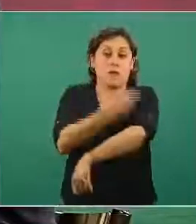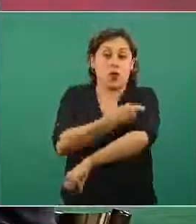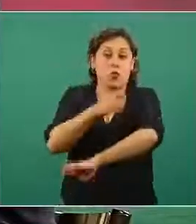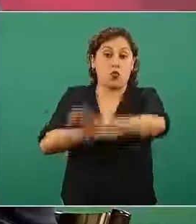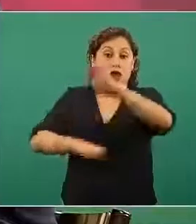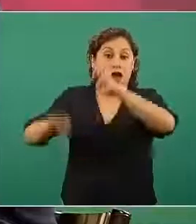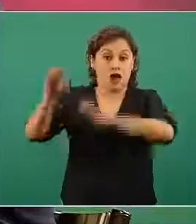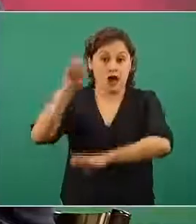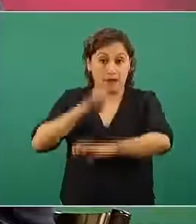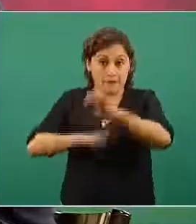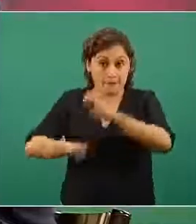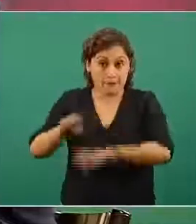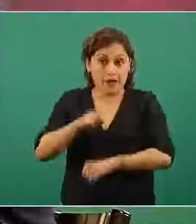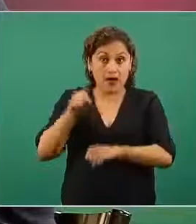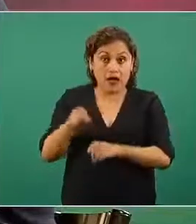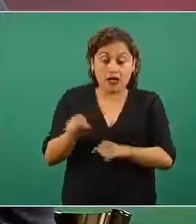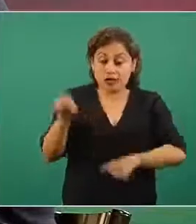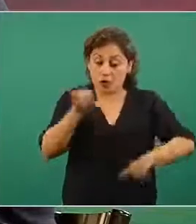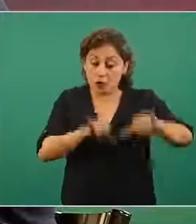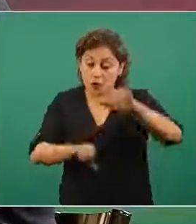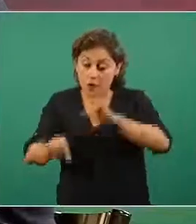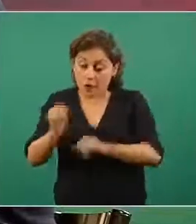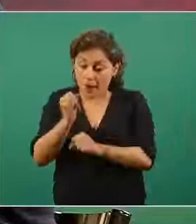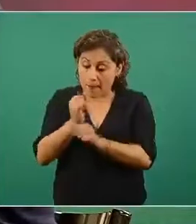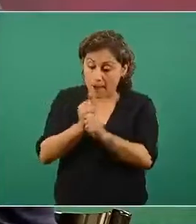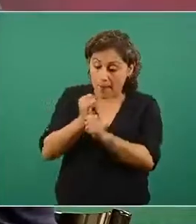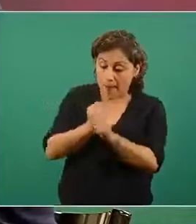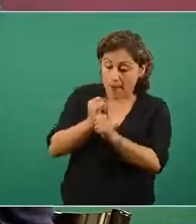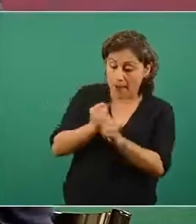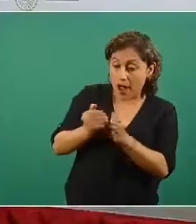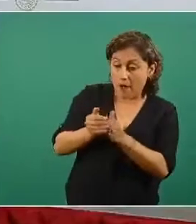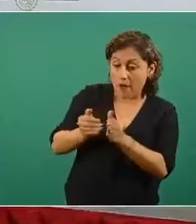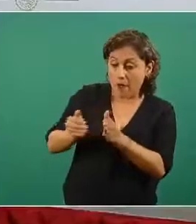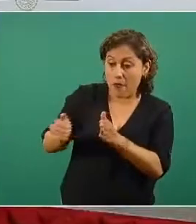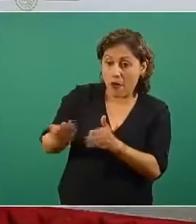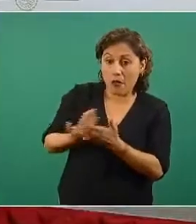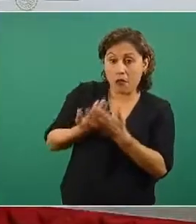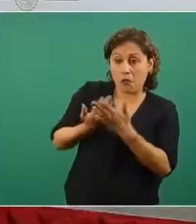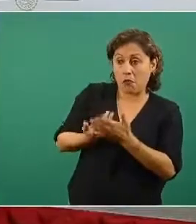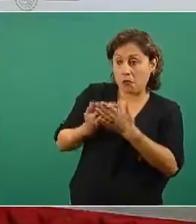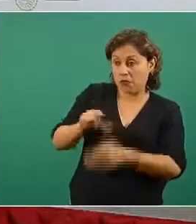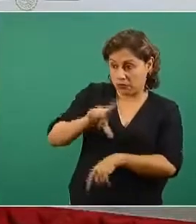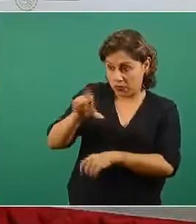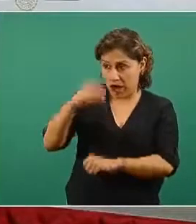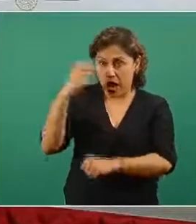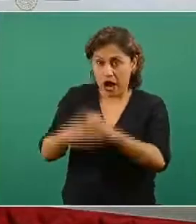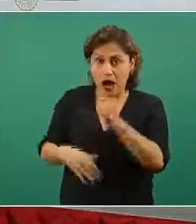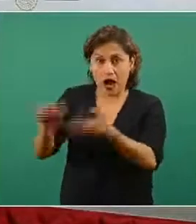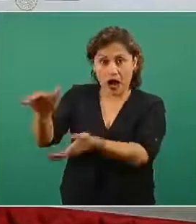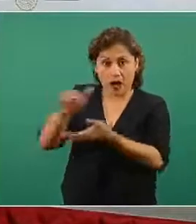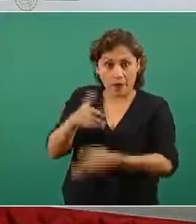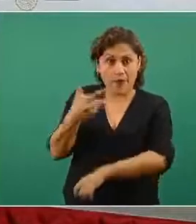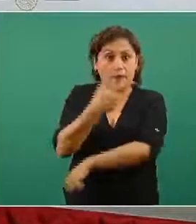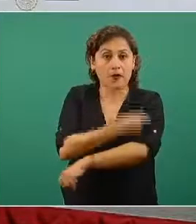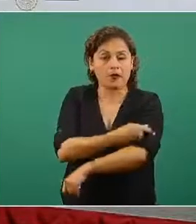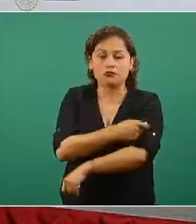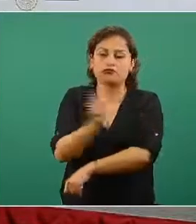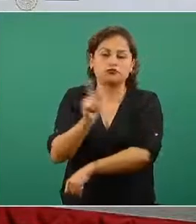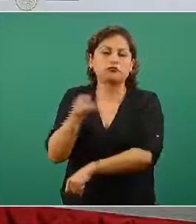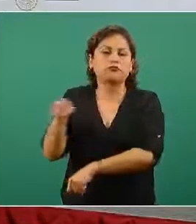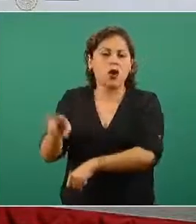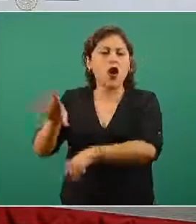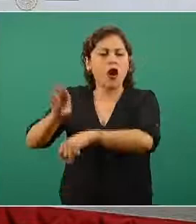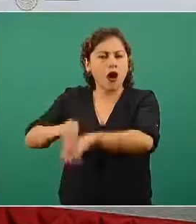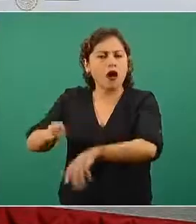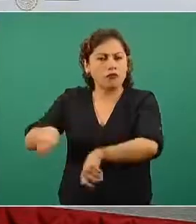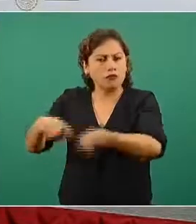fase 3, que puede durar años en un momento determinado, porque se requiere con oportunidad poder empezar a aplicarla,